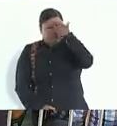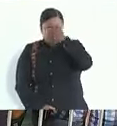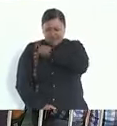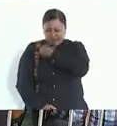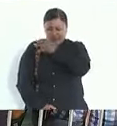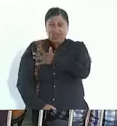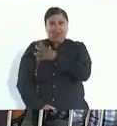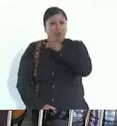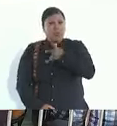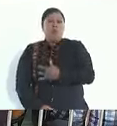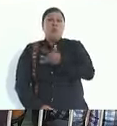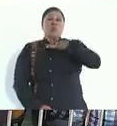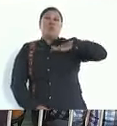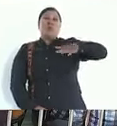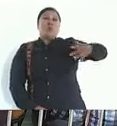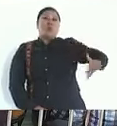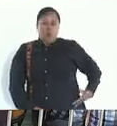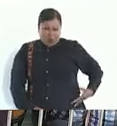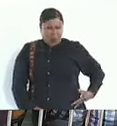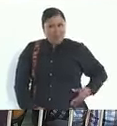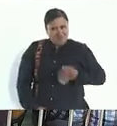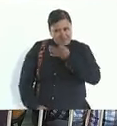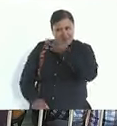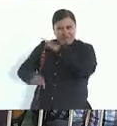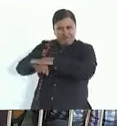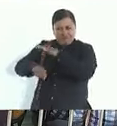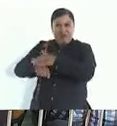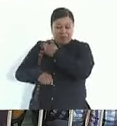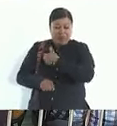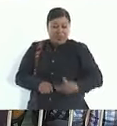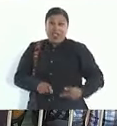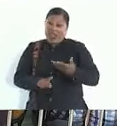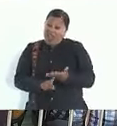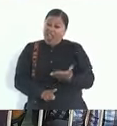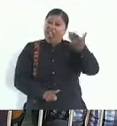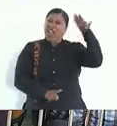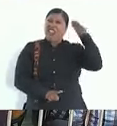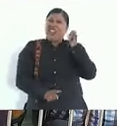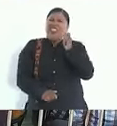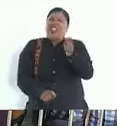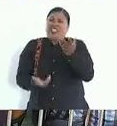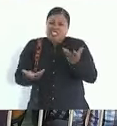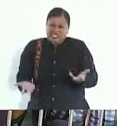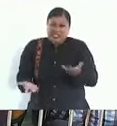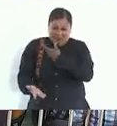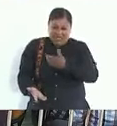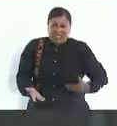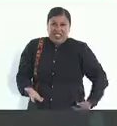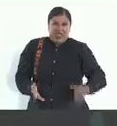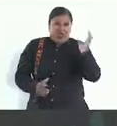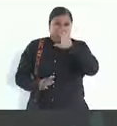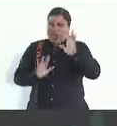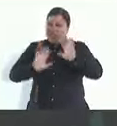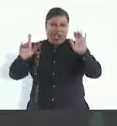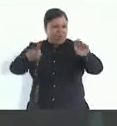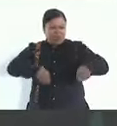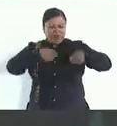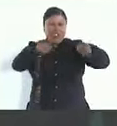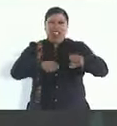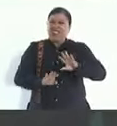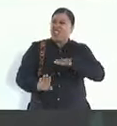orgullo decirlo, señor presidente, porque en el pasado lo único que recibían los presidentes salientes era